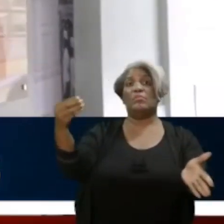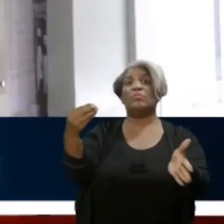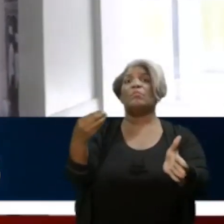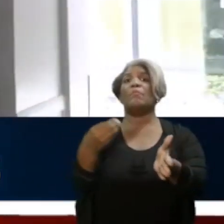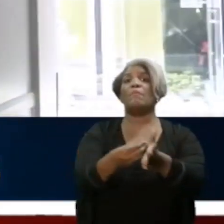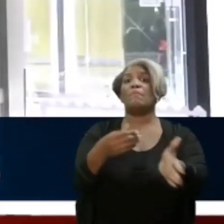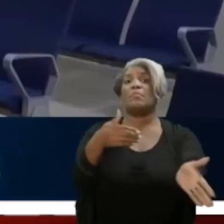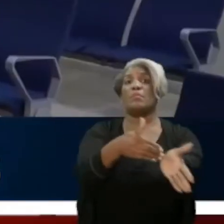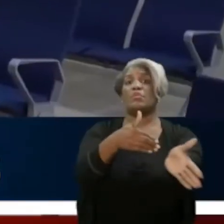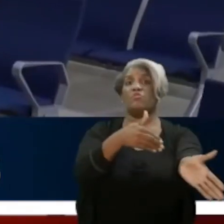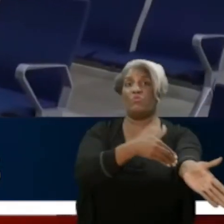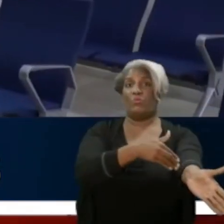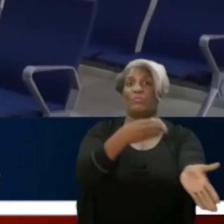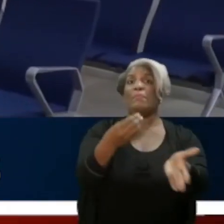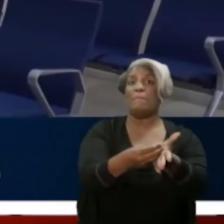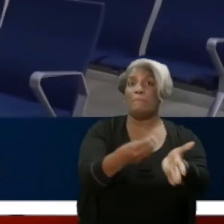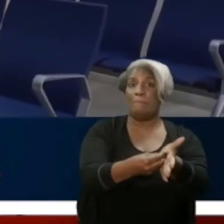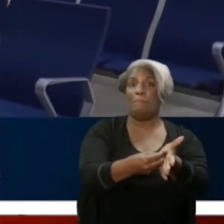pesos.